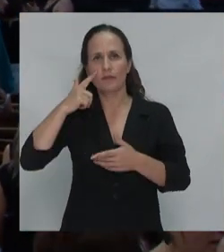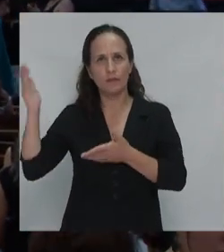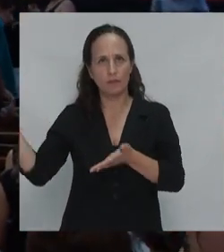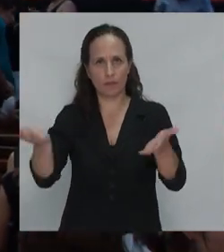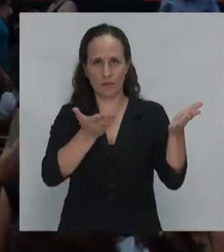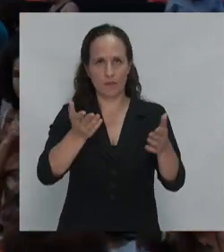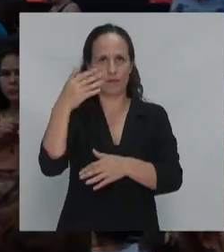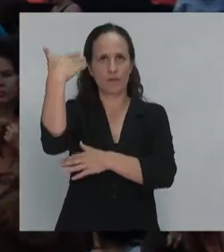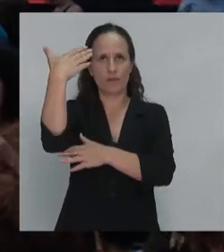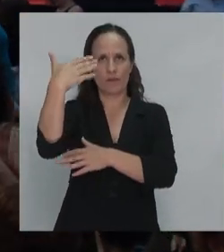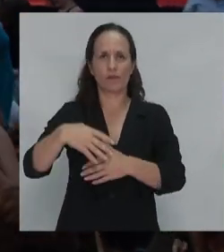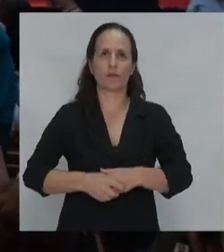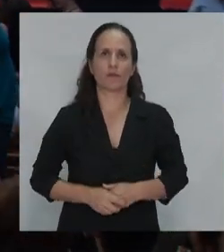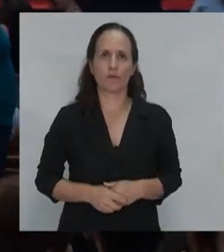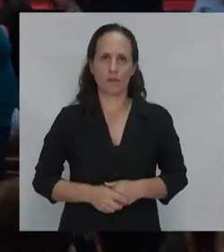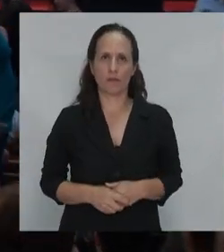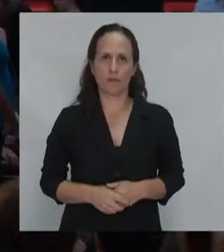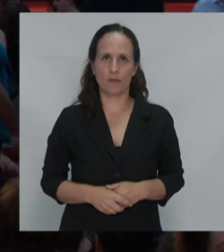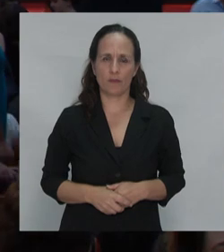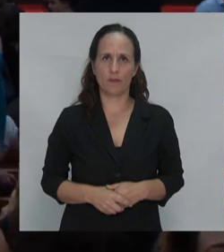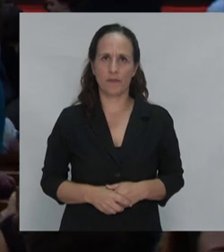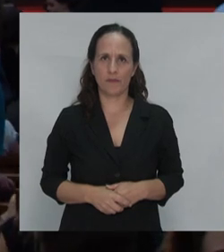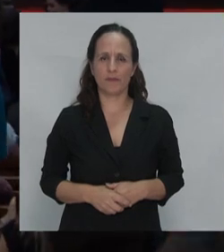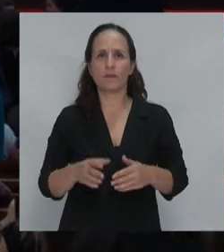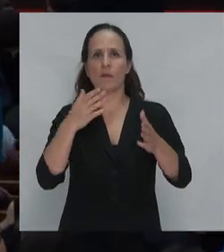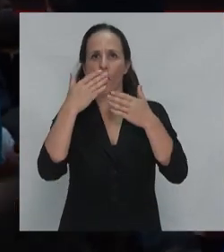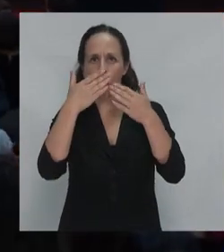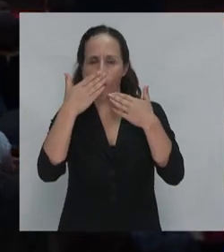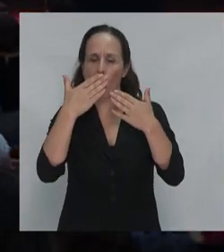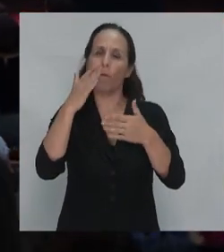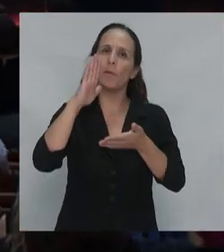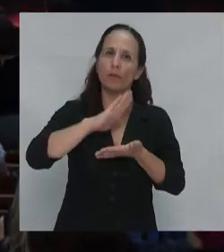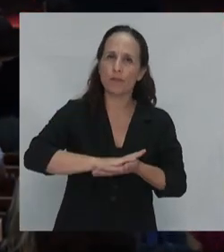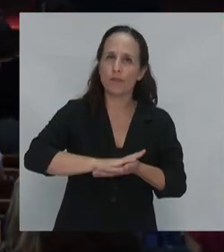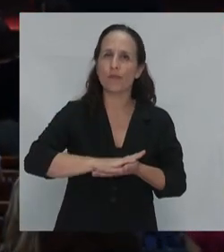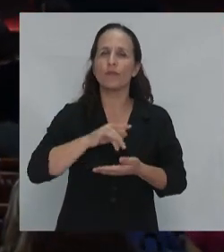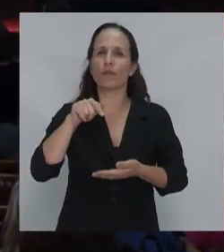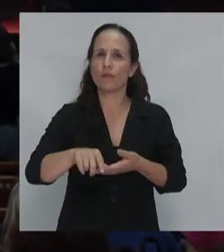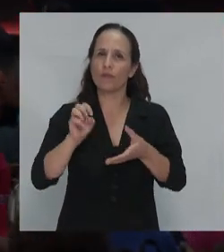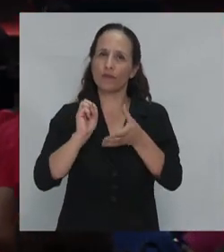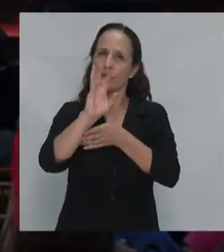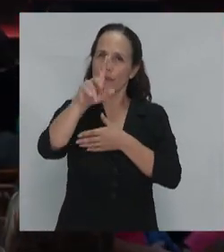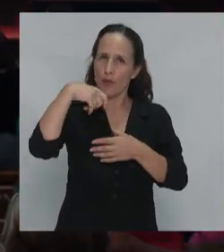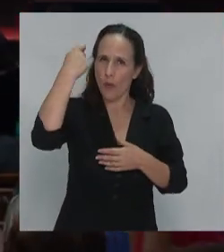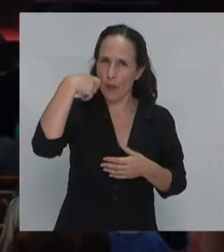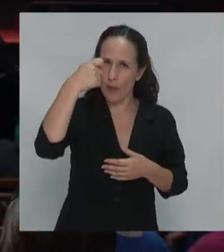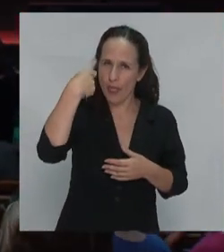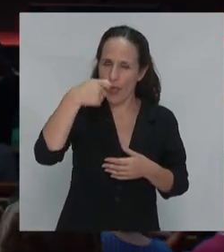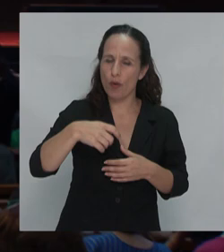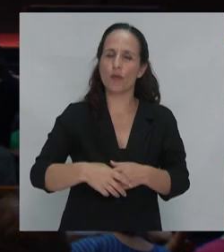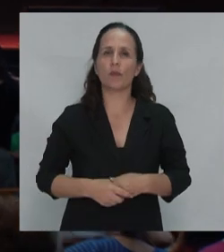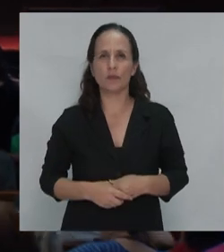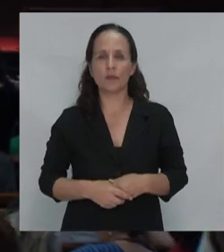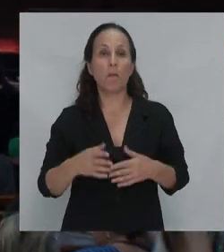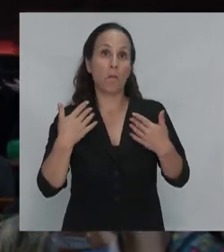en breve a que se suban al escenario para hablar con este disparador, de este video que veíamos y en la